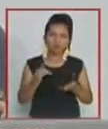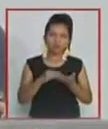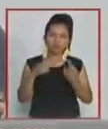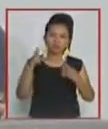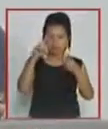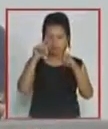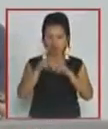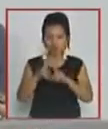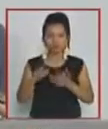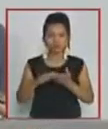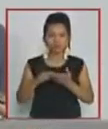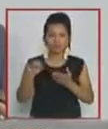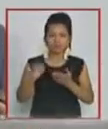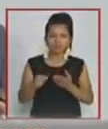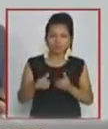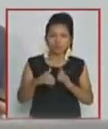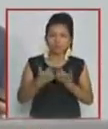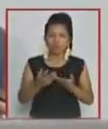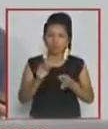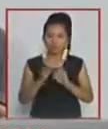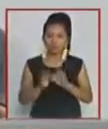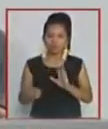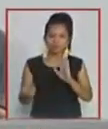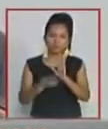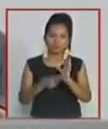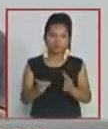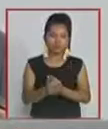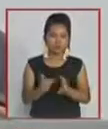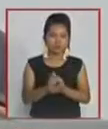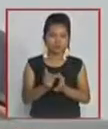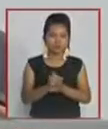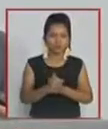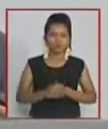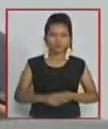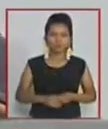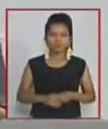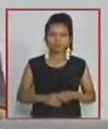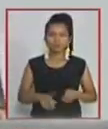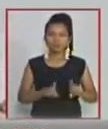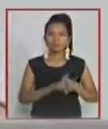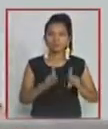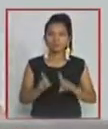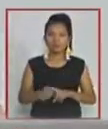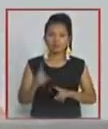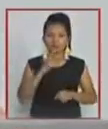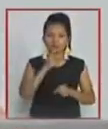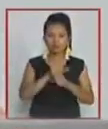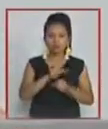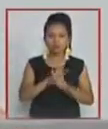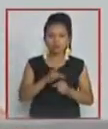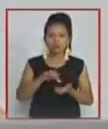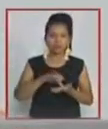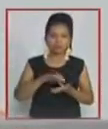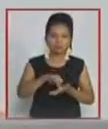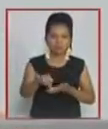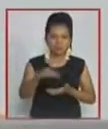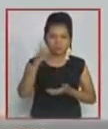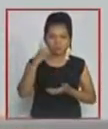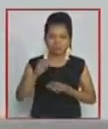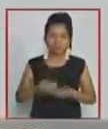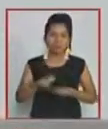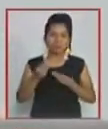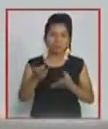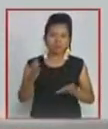vale decir, de que no solamente firman documentos, sino también se comprometen al pago o a la